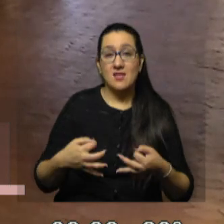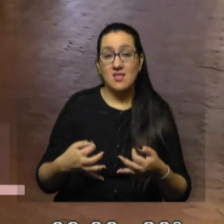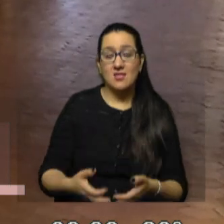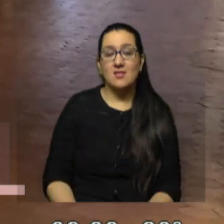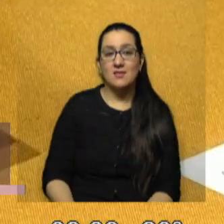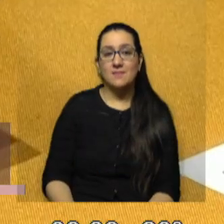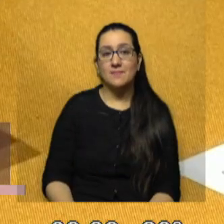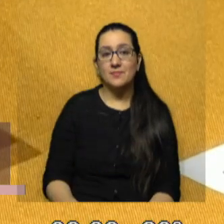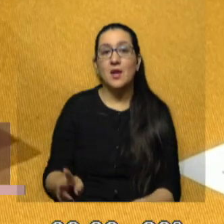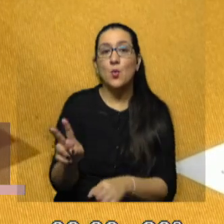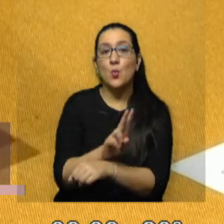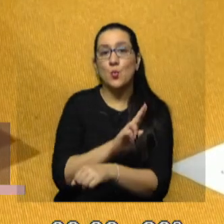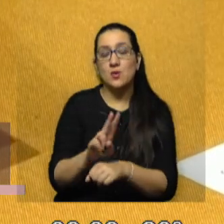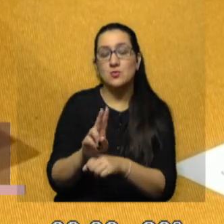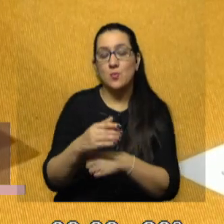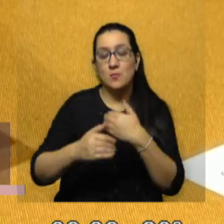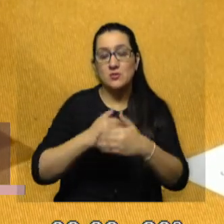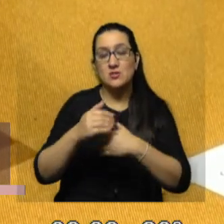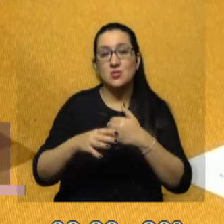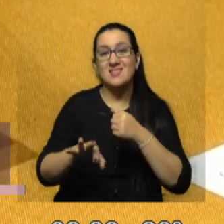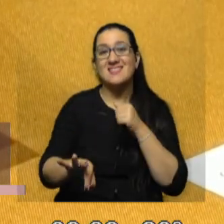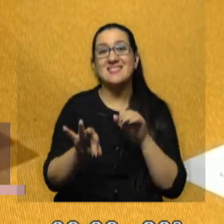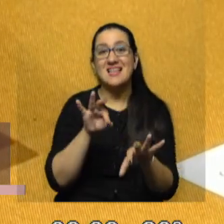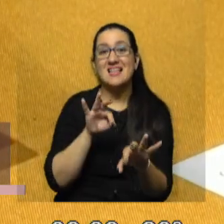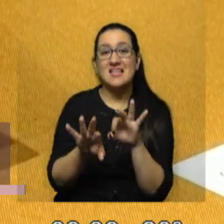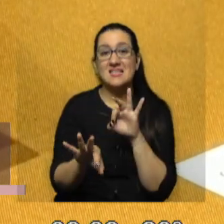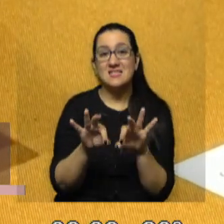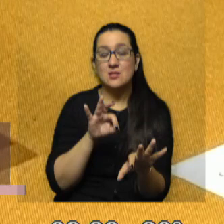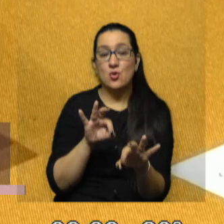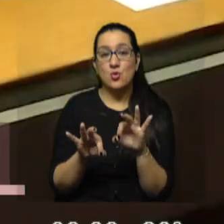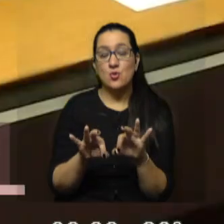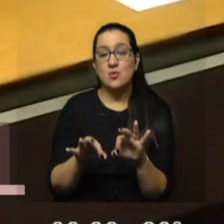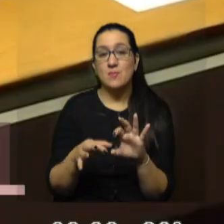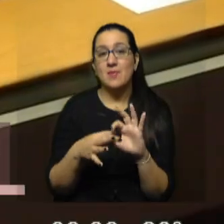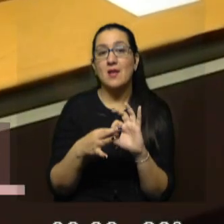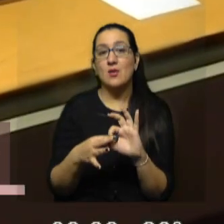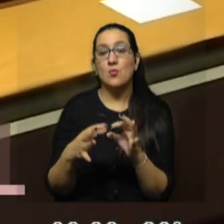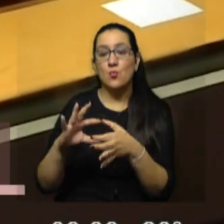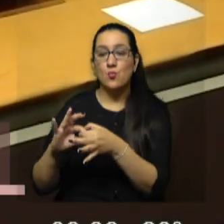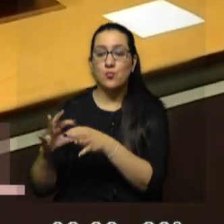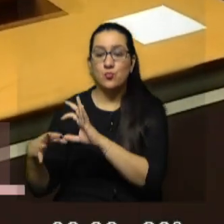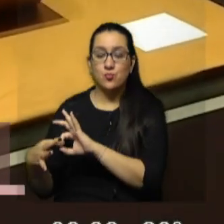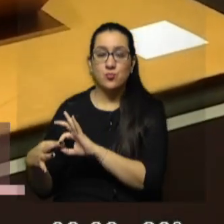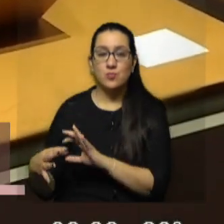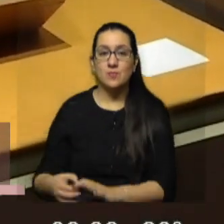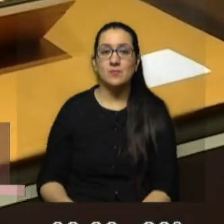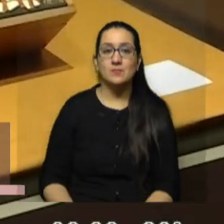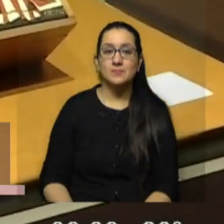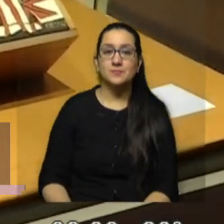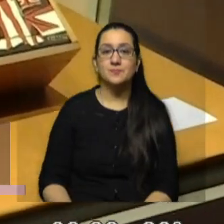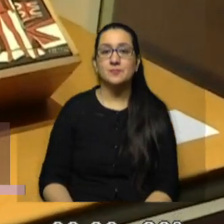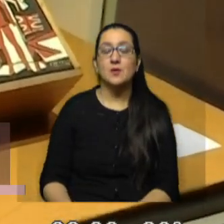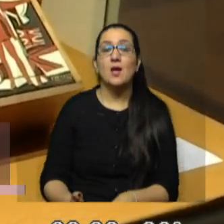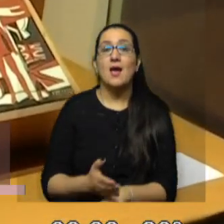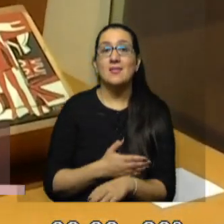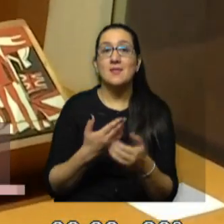seleccionadas. La curación es un proceso de selección para dar un hilo conductor a todo lo que es la obra. Antes de